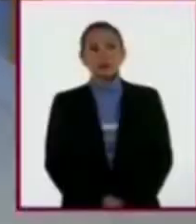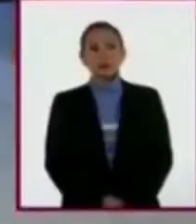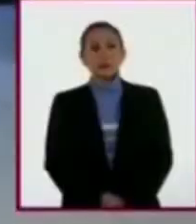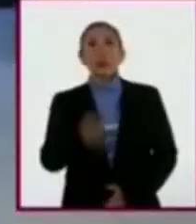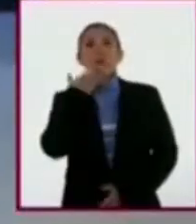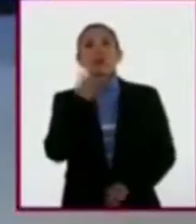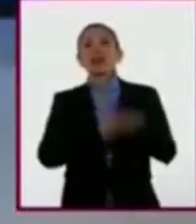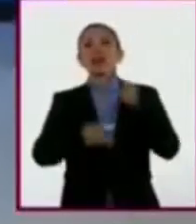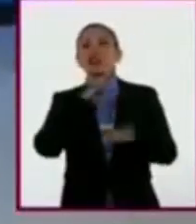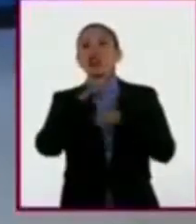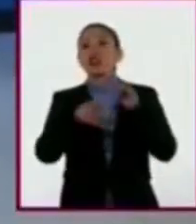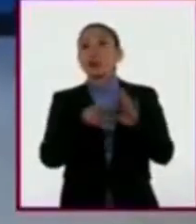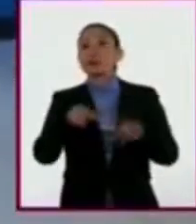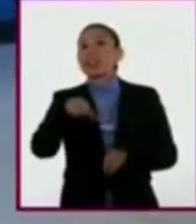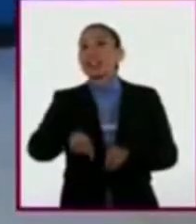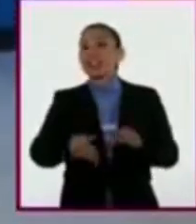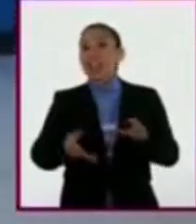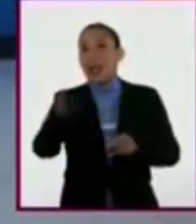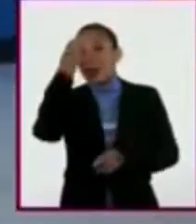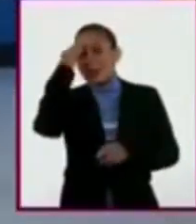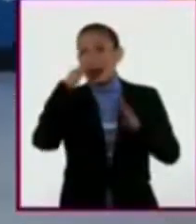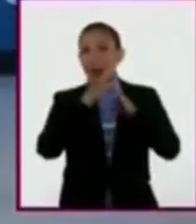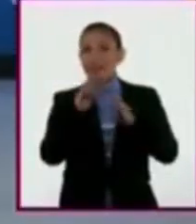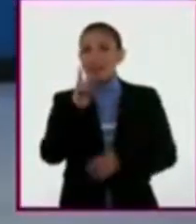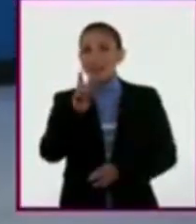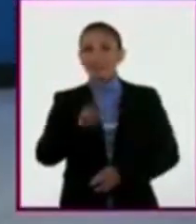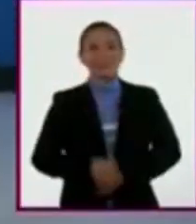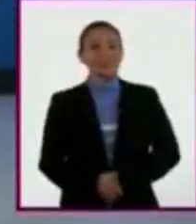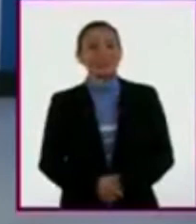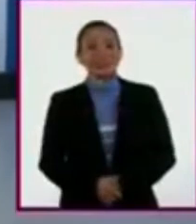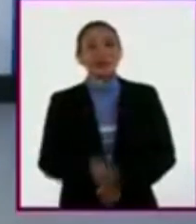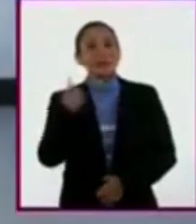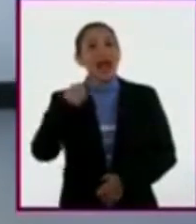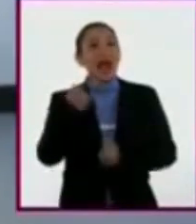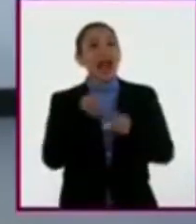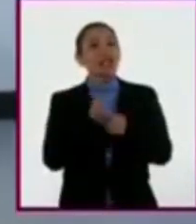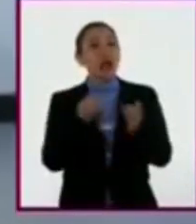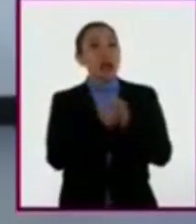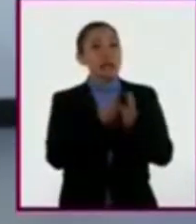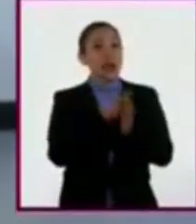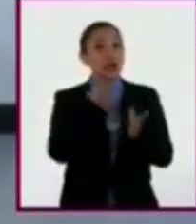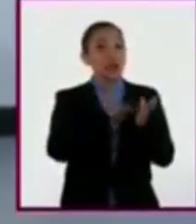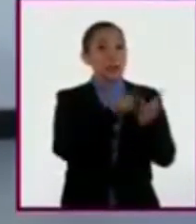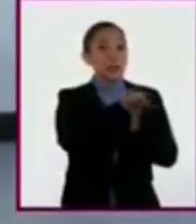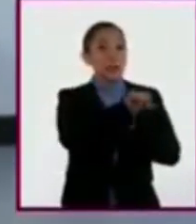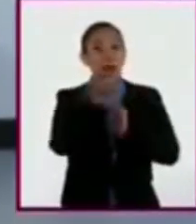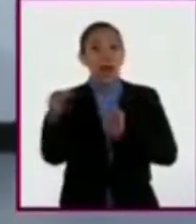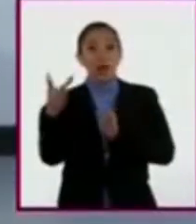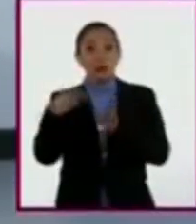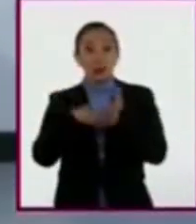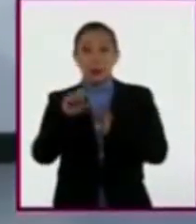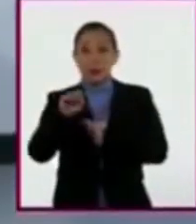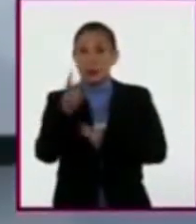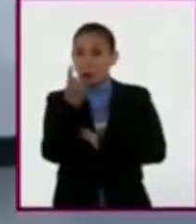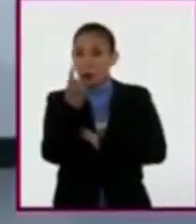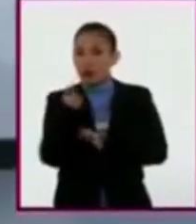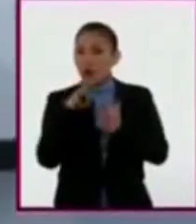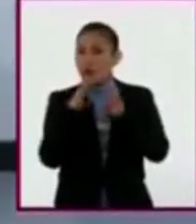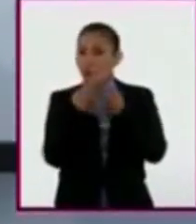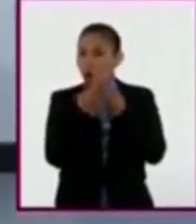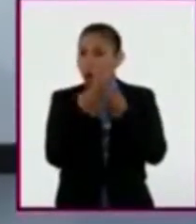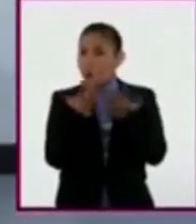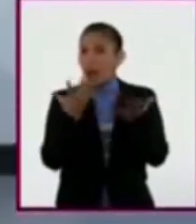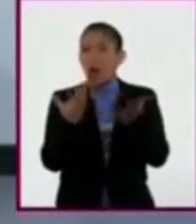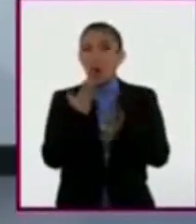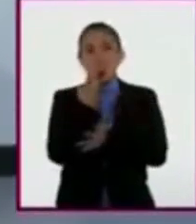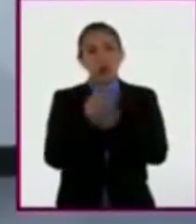Bienvenidas y bienvenidos a una emisión más de Aprende en Casa 2 para el ciclo escolar 2020-2021 en su modalidad de